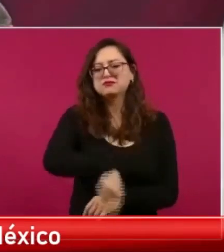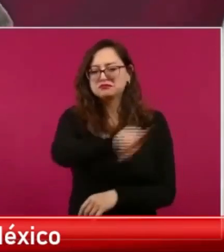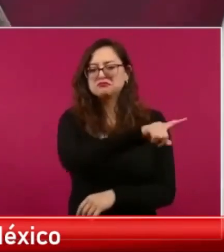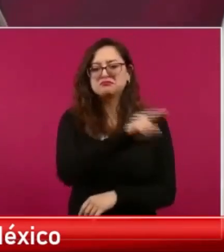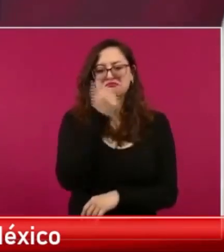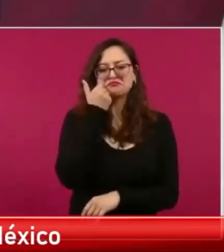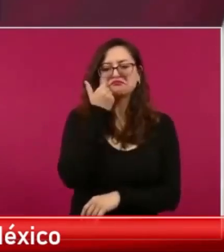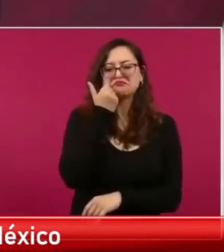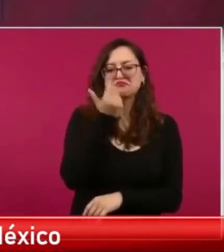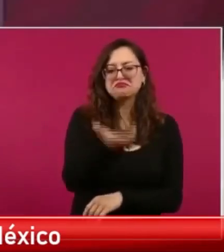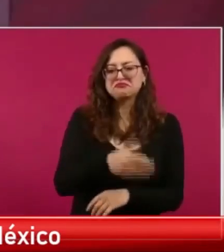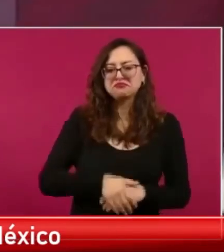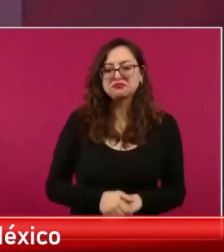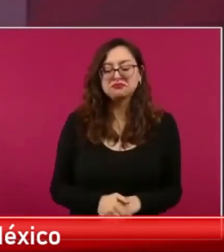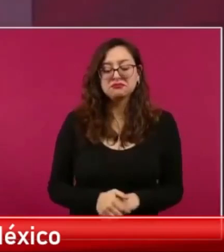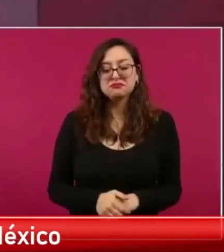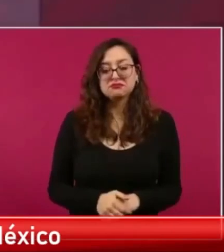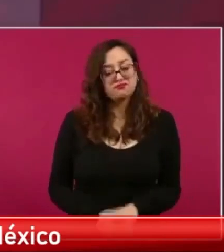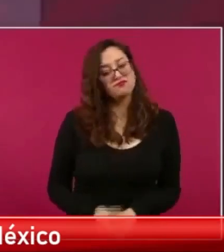pues queremos